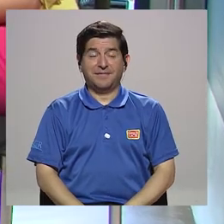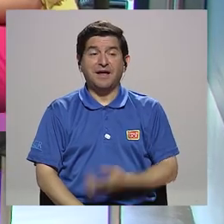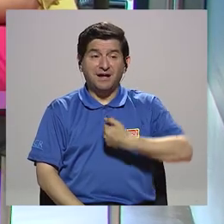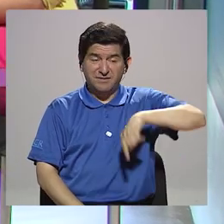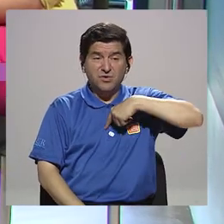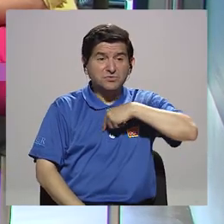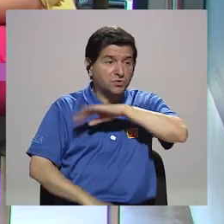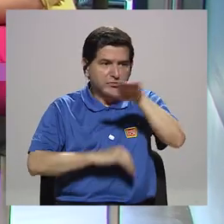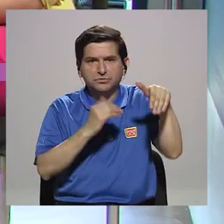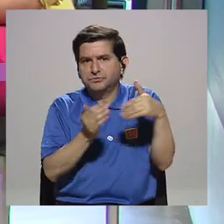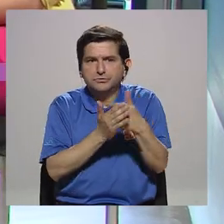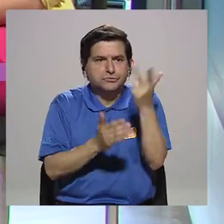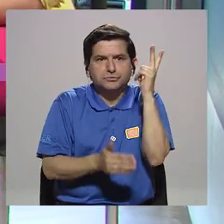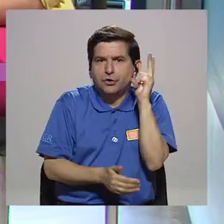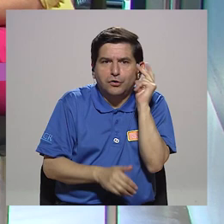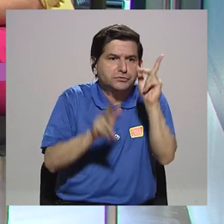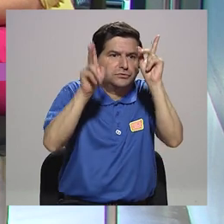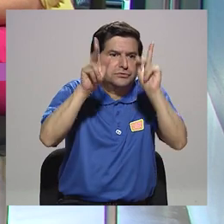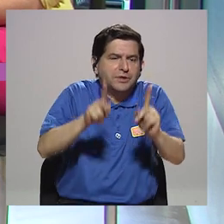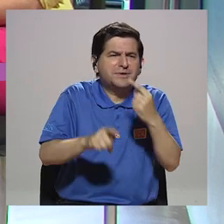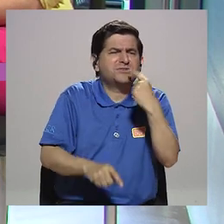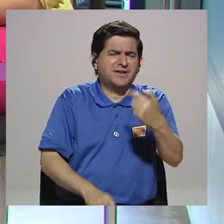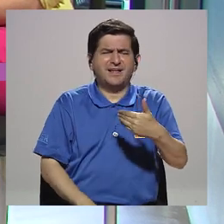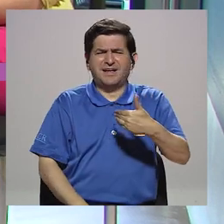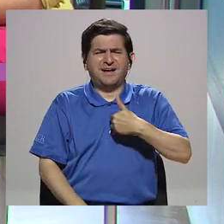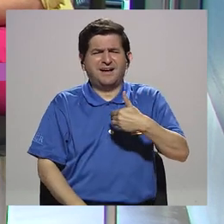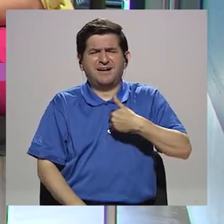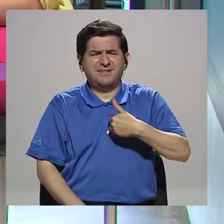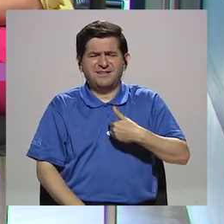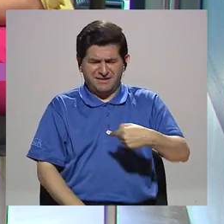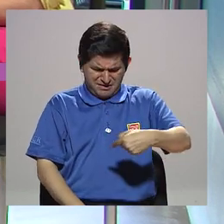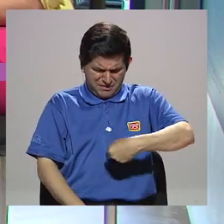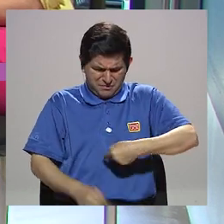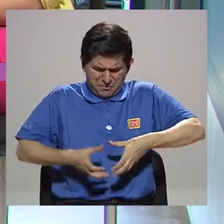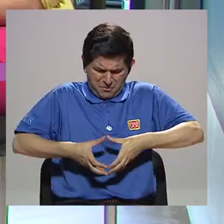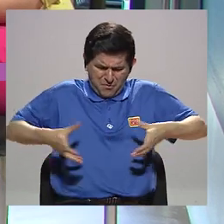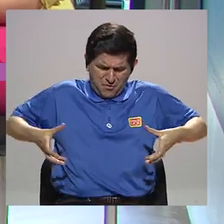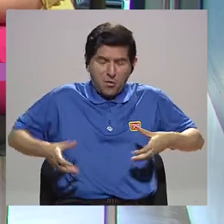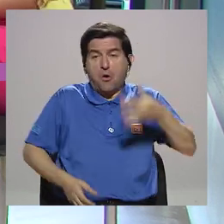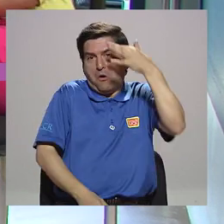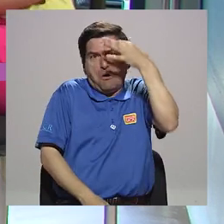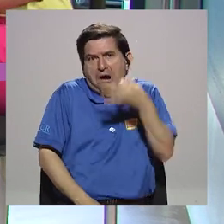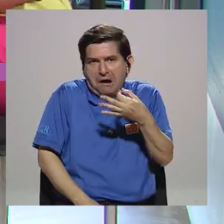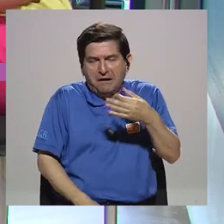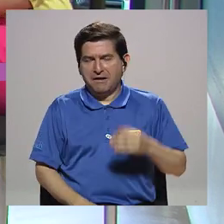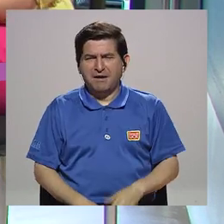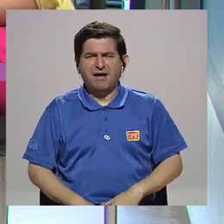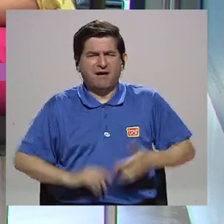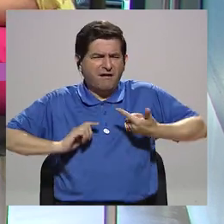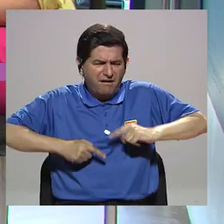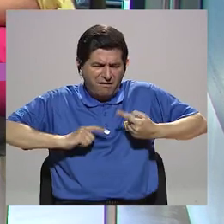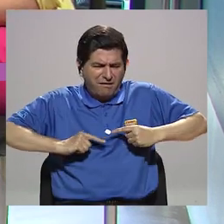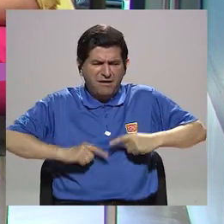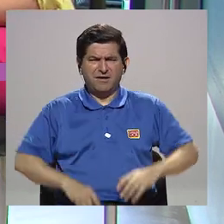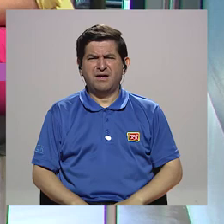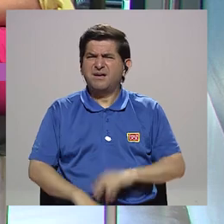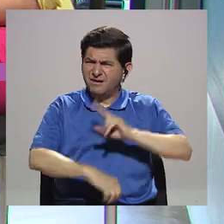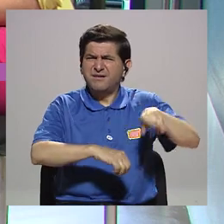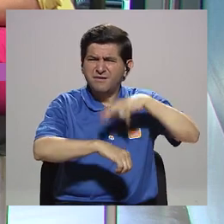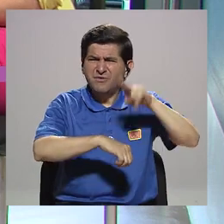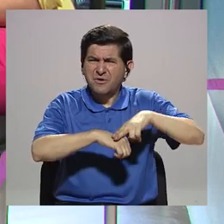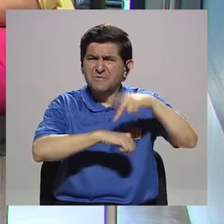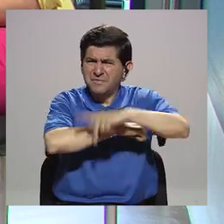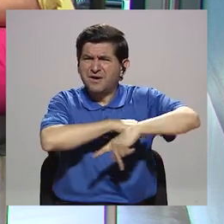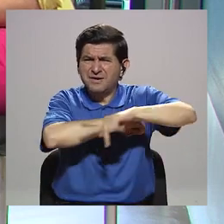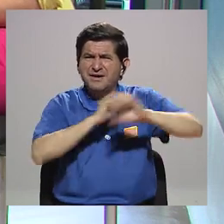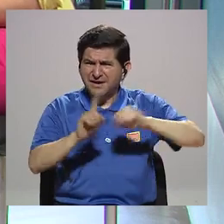¿quién no hemos escuchado, verdad? ¿Alguna persona que dice tengo gastritis o creo que tengo gastritis, me duele el estómago? ¿Es realmente tan